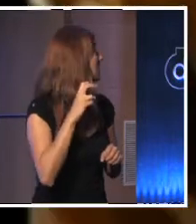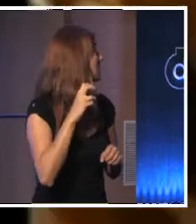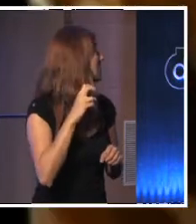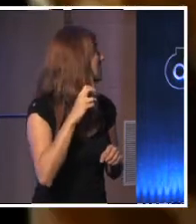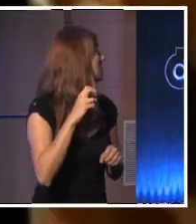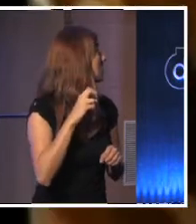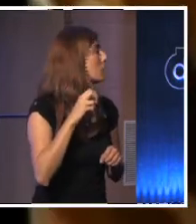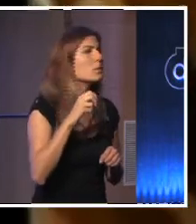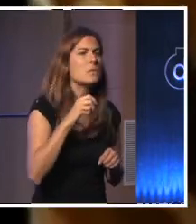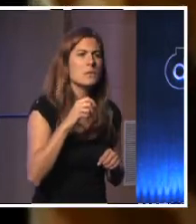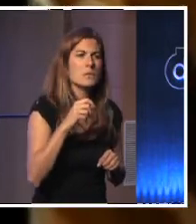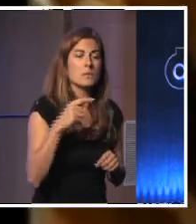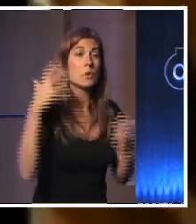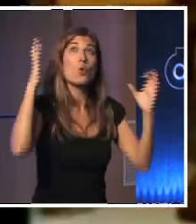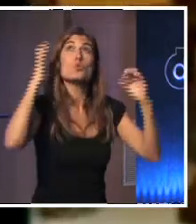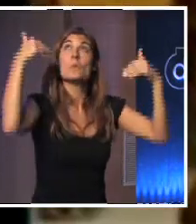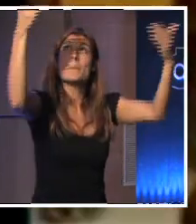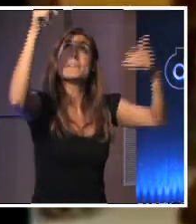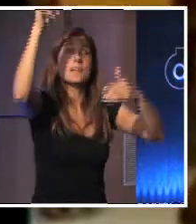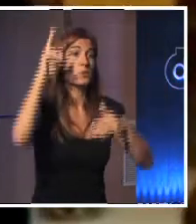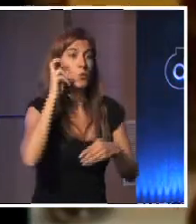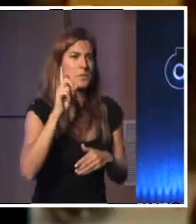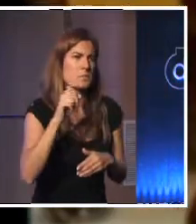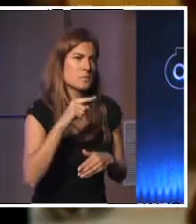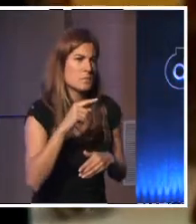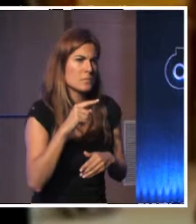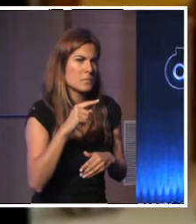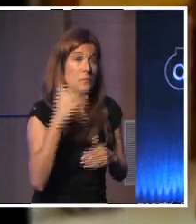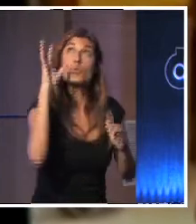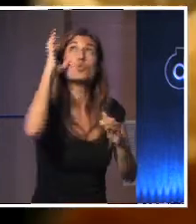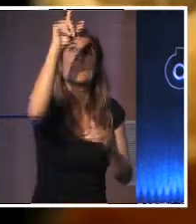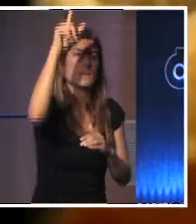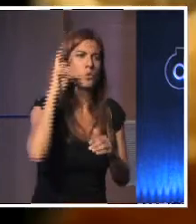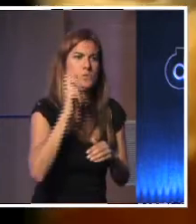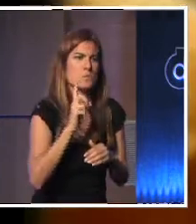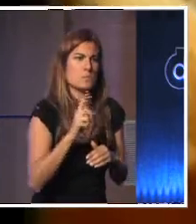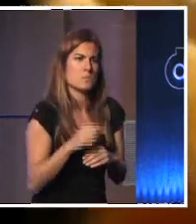Un cruce de perro crestado chino, perfecto para las graves alergias que también padece.